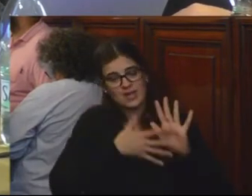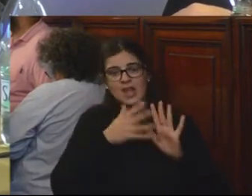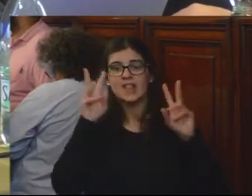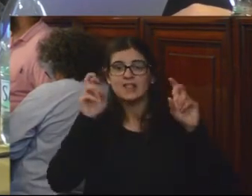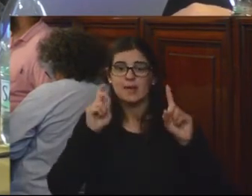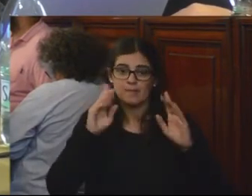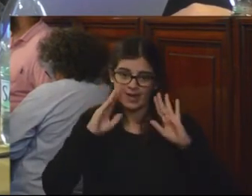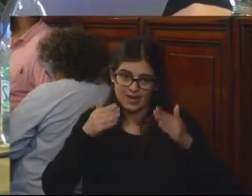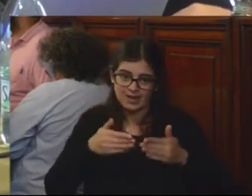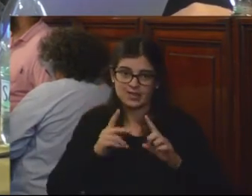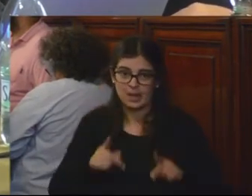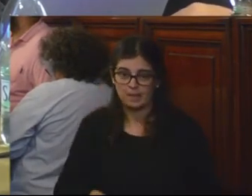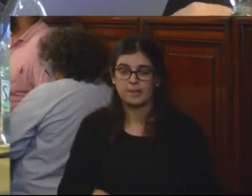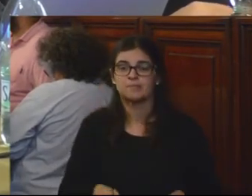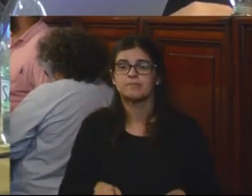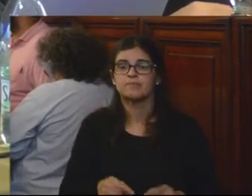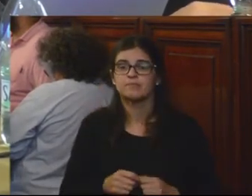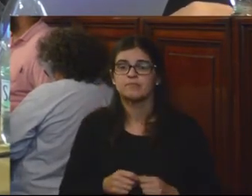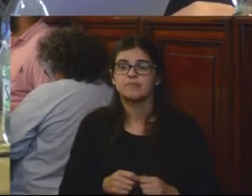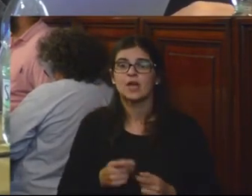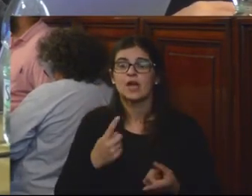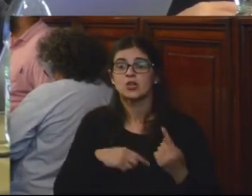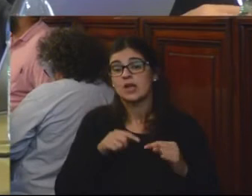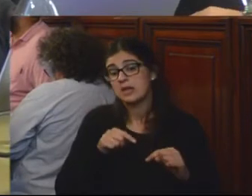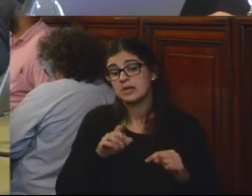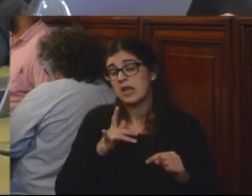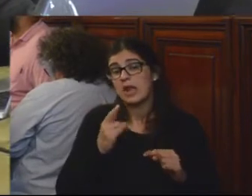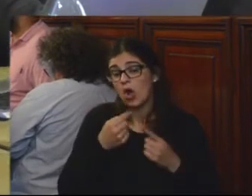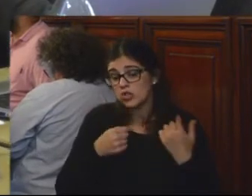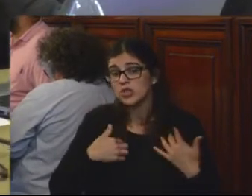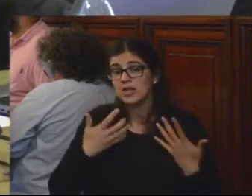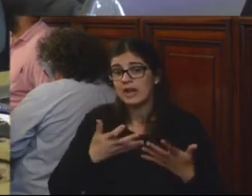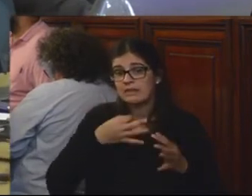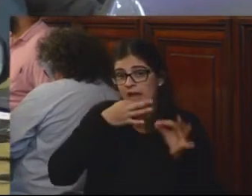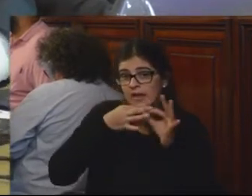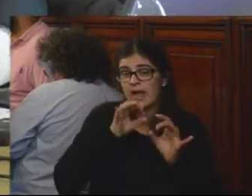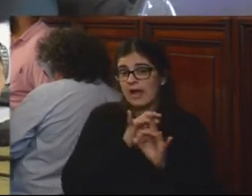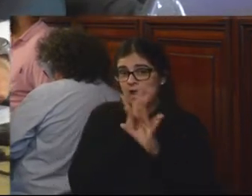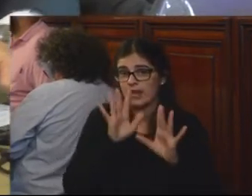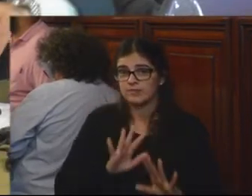tema así que bueno de todas las cuestiones que quería entrar